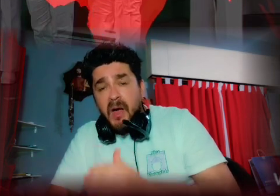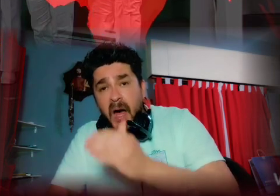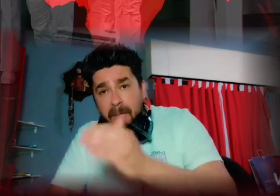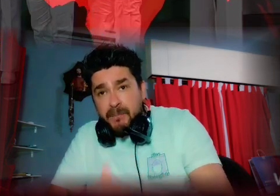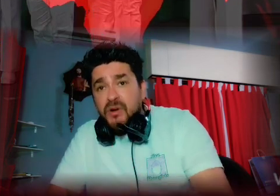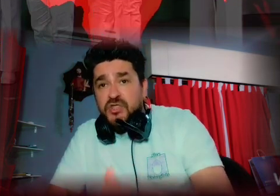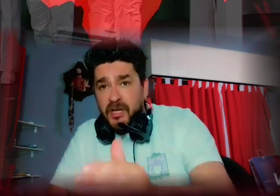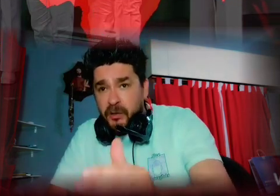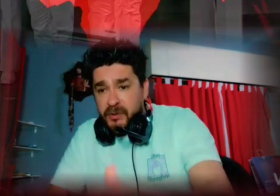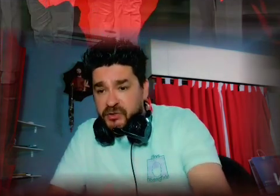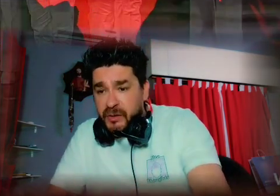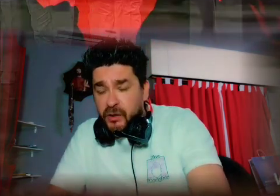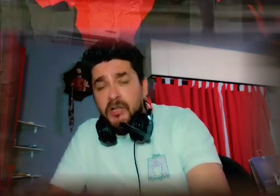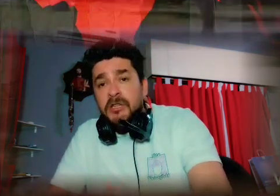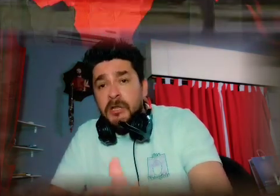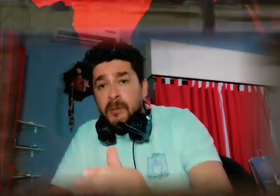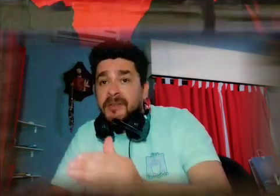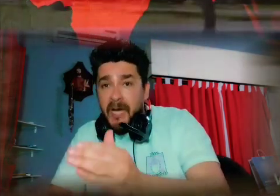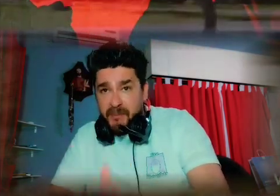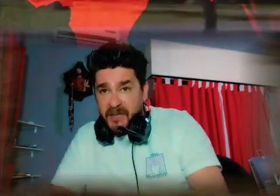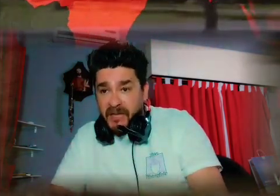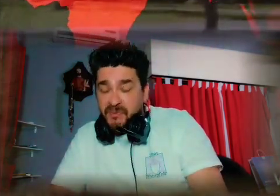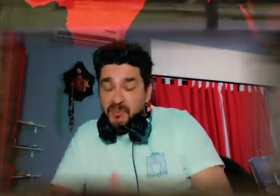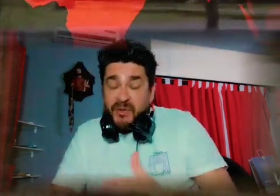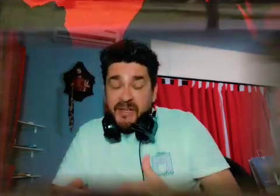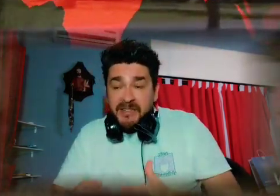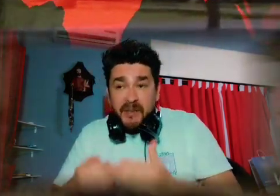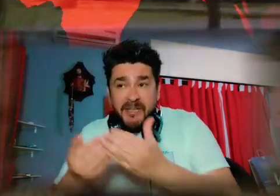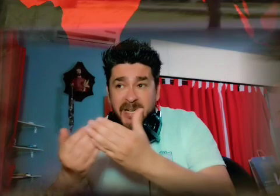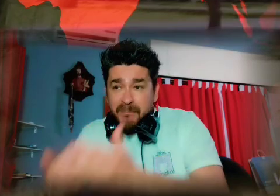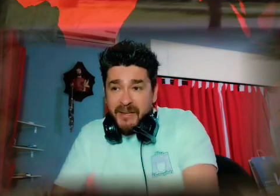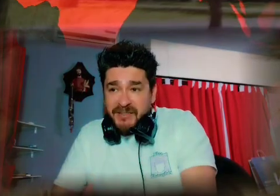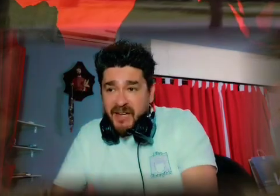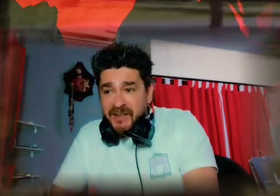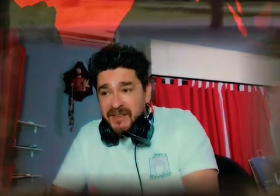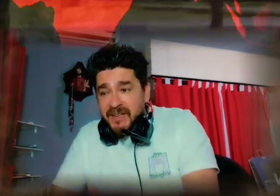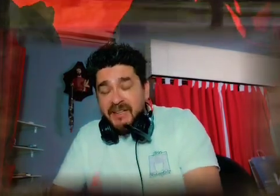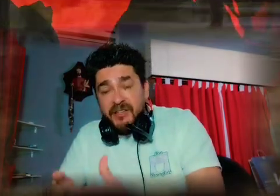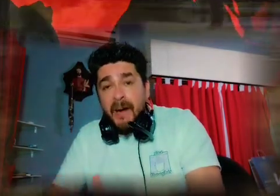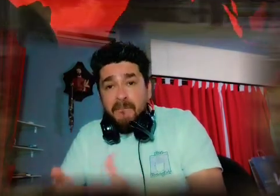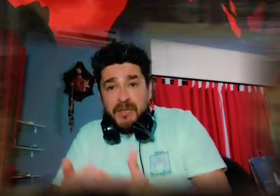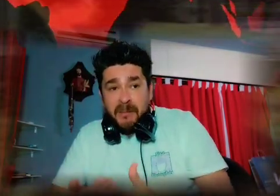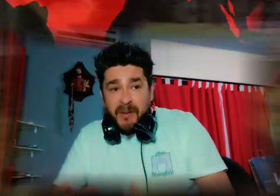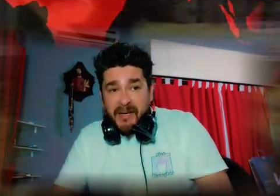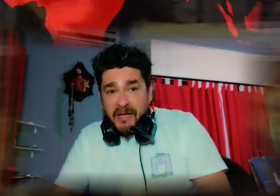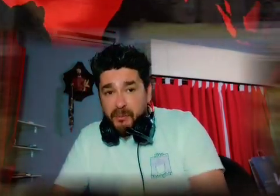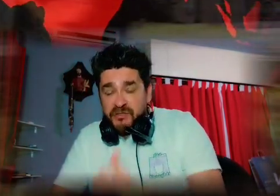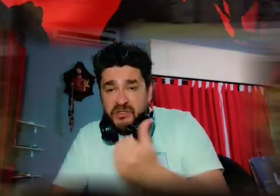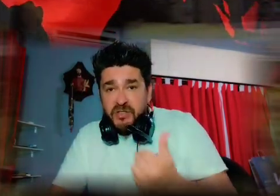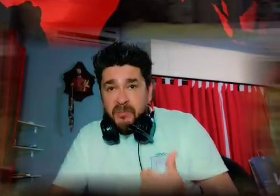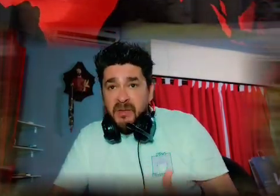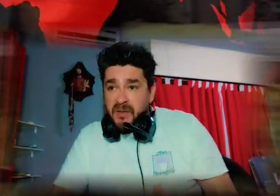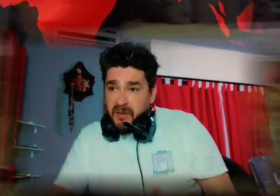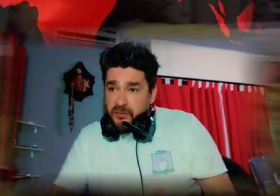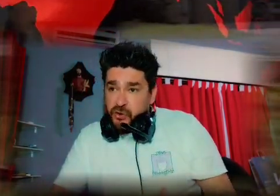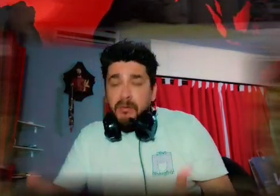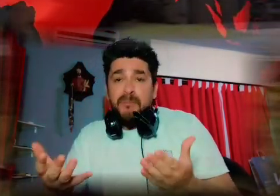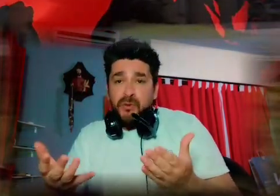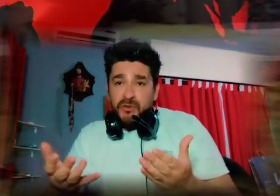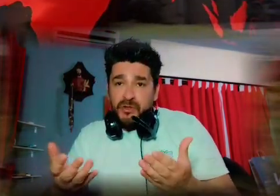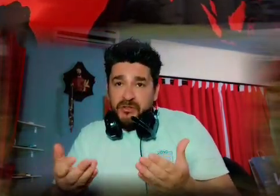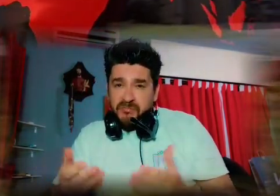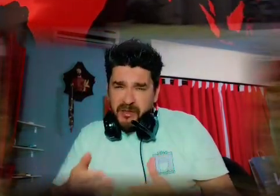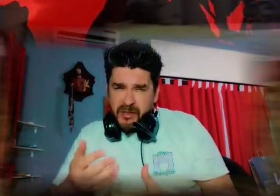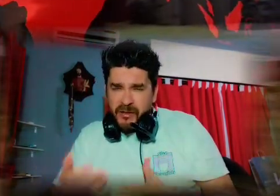digo, apoya a López Obrador y no meta la pata. Porque si meten la pata, dan pie para que la oposición